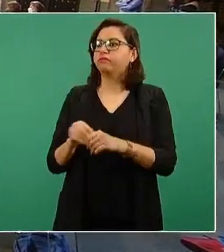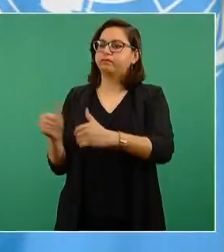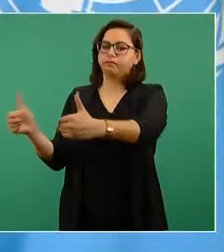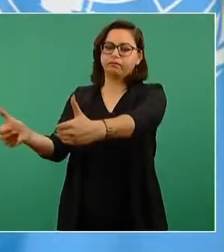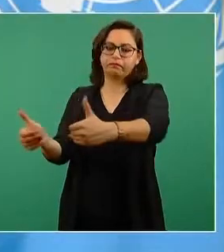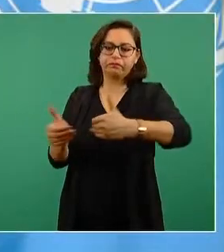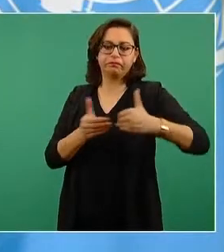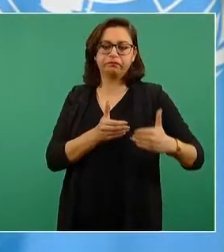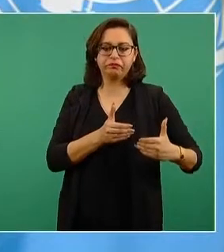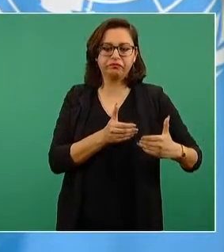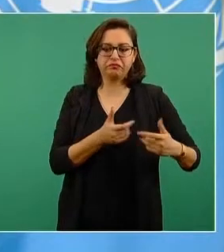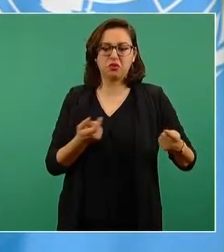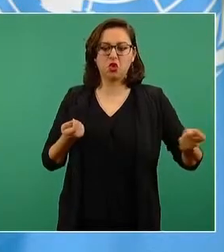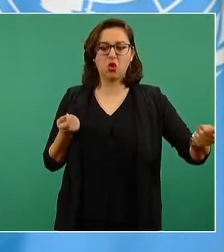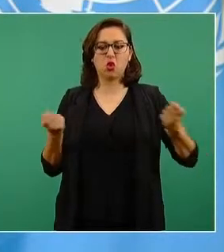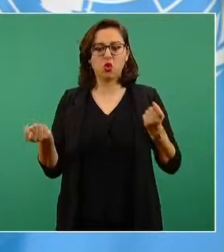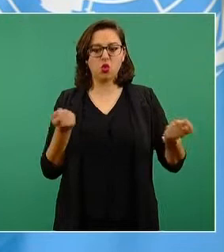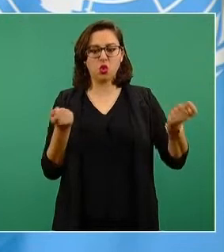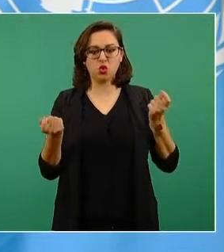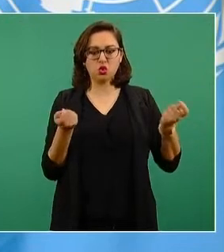se apropió del gobierno,